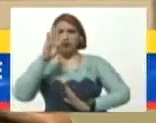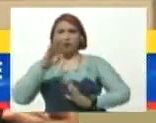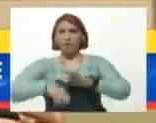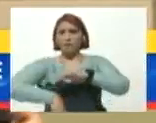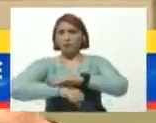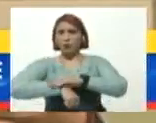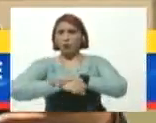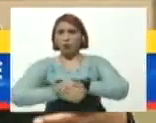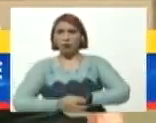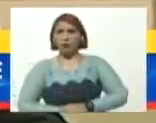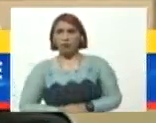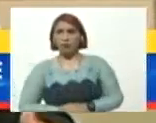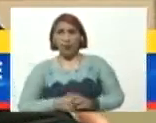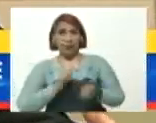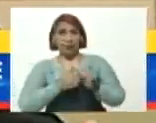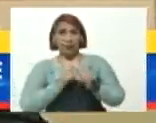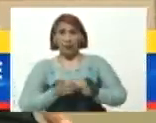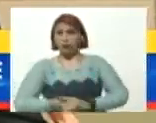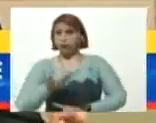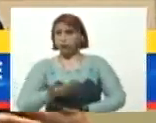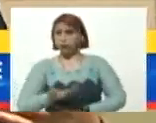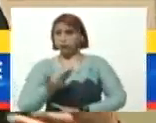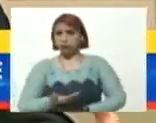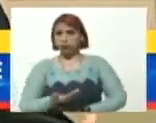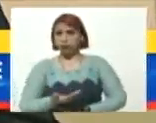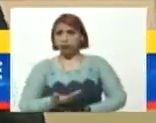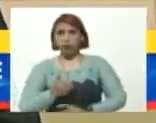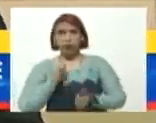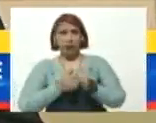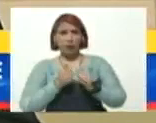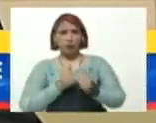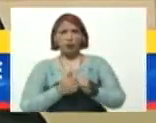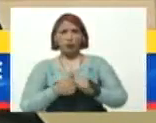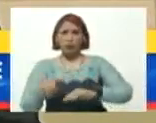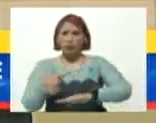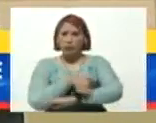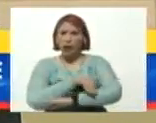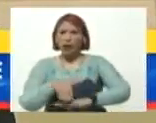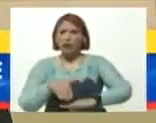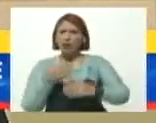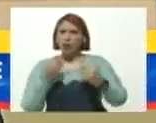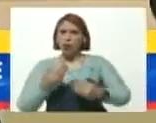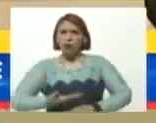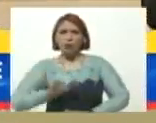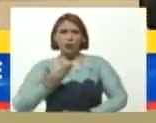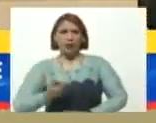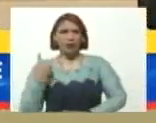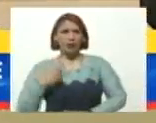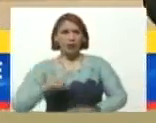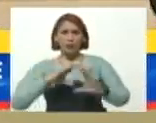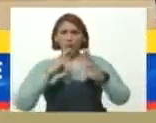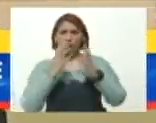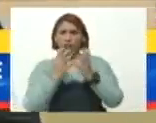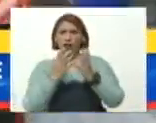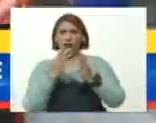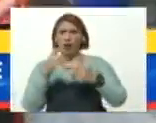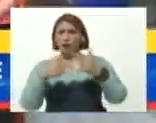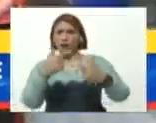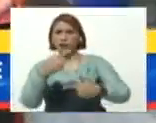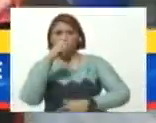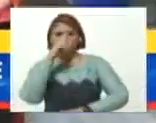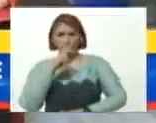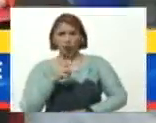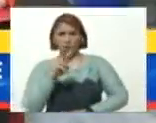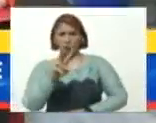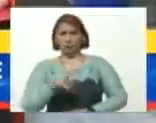fútbol? Un deporte tan importante, un deporte tan de calle, ¿no? ¿Qué importancia tiene este mundial a cada 2 años? Gracias. Muy buena